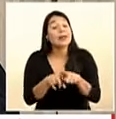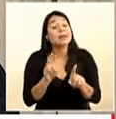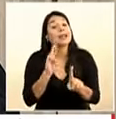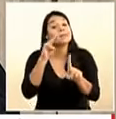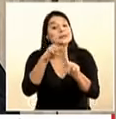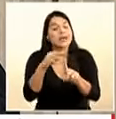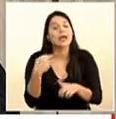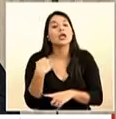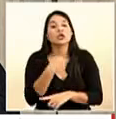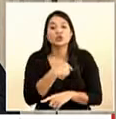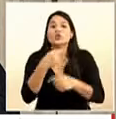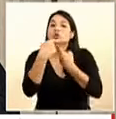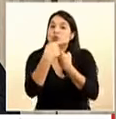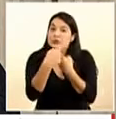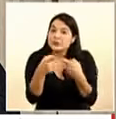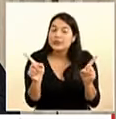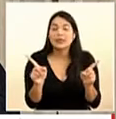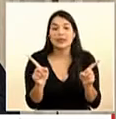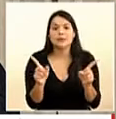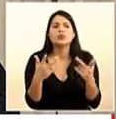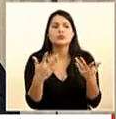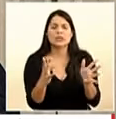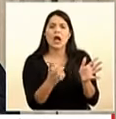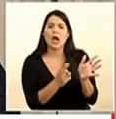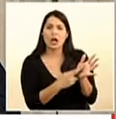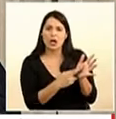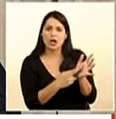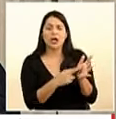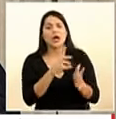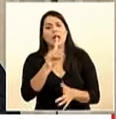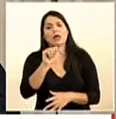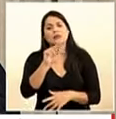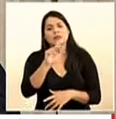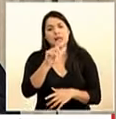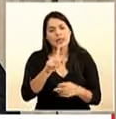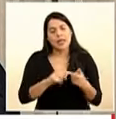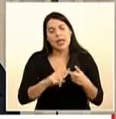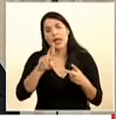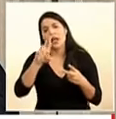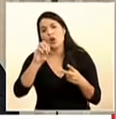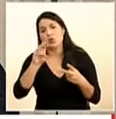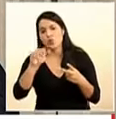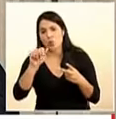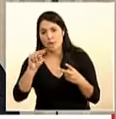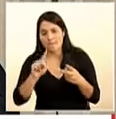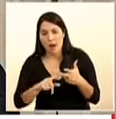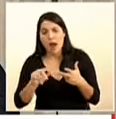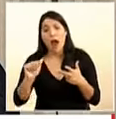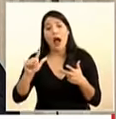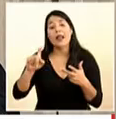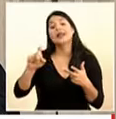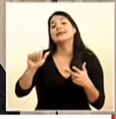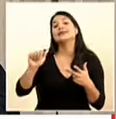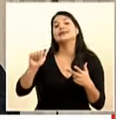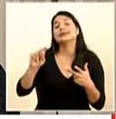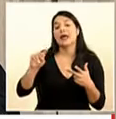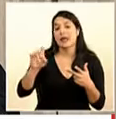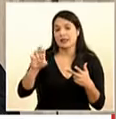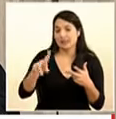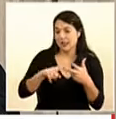venido dando que lo han reiterado tanto daniel como román como alexander y como todo el equipo de gobierno y todas las